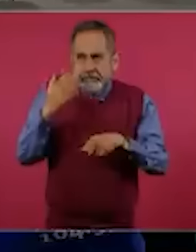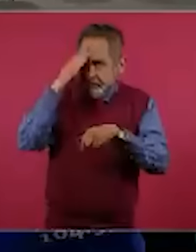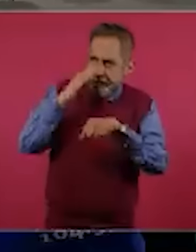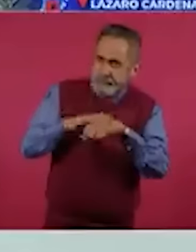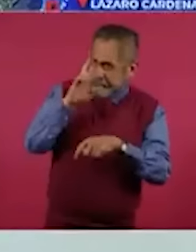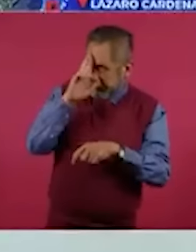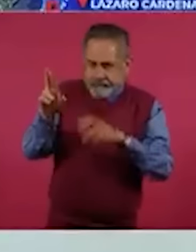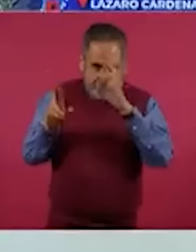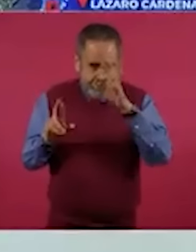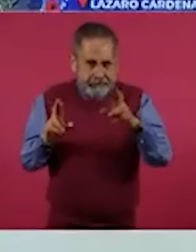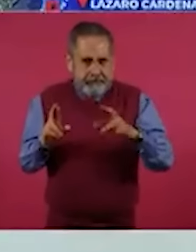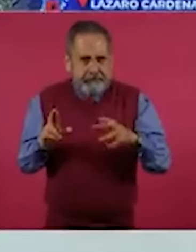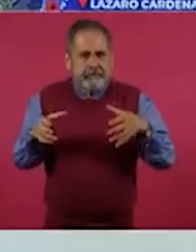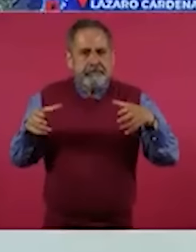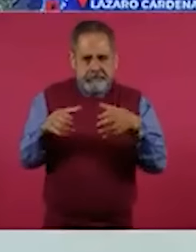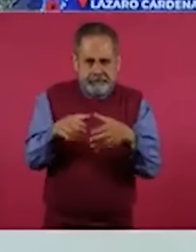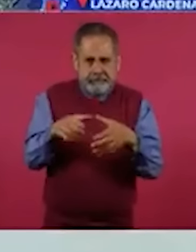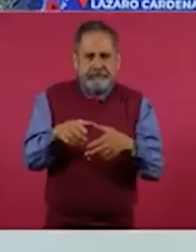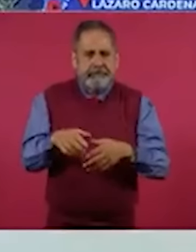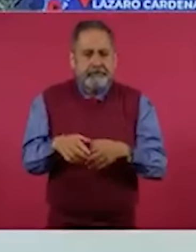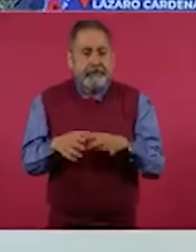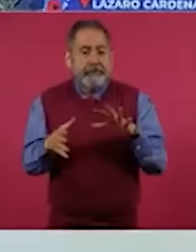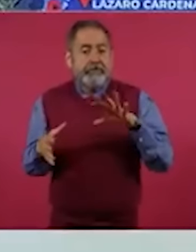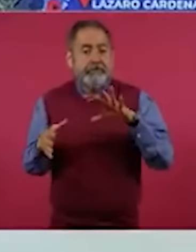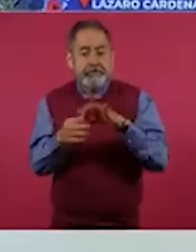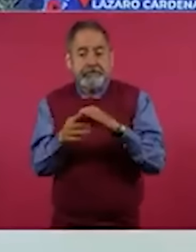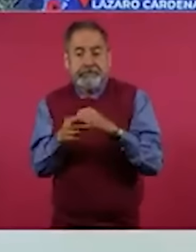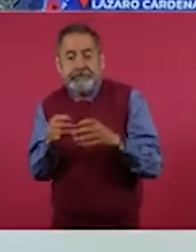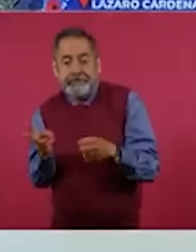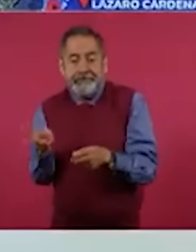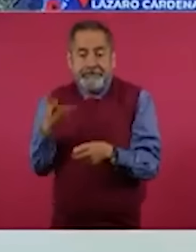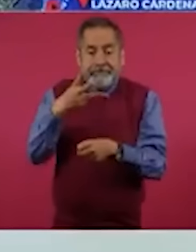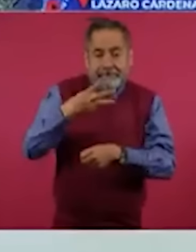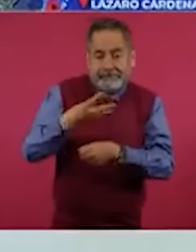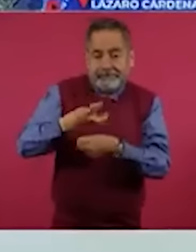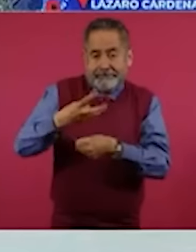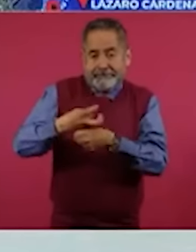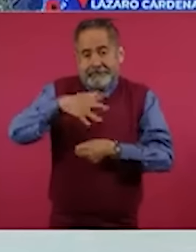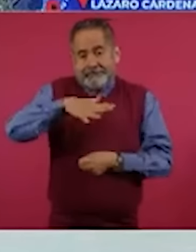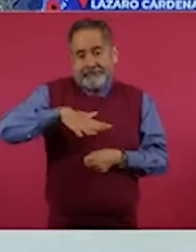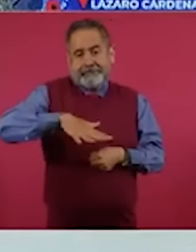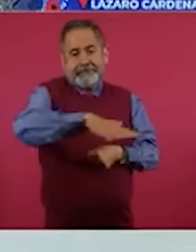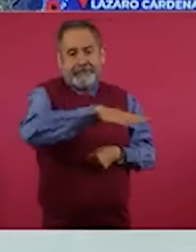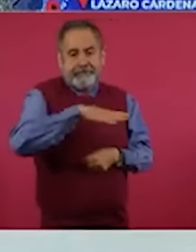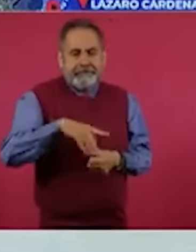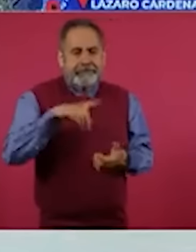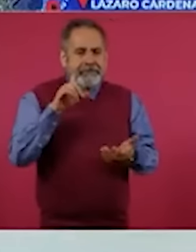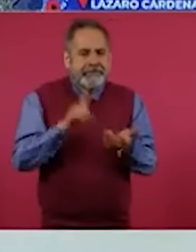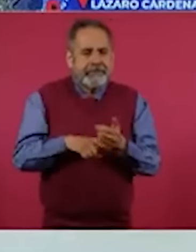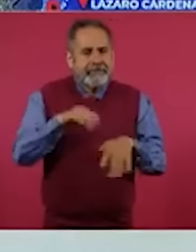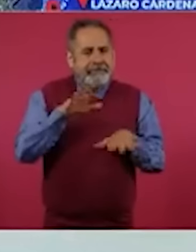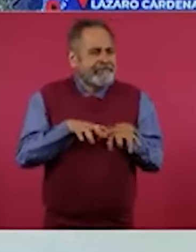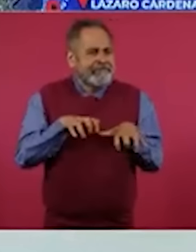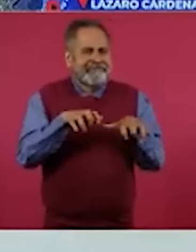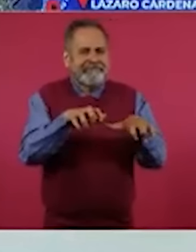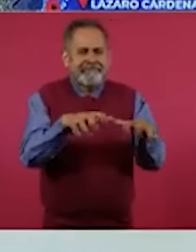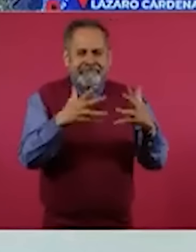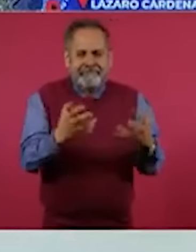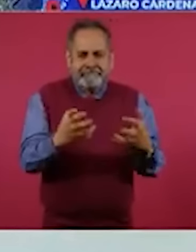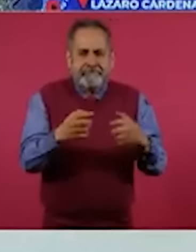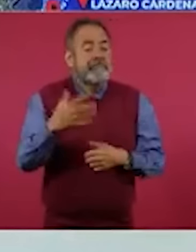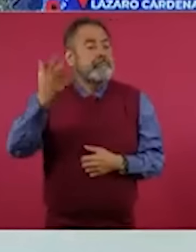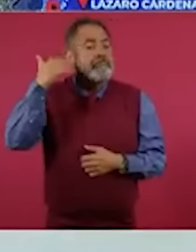o identidad, y se une a esta tercera sección. Aquí es la parte más agreste del bosque, lo que no se